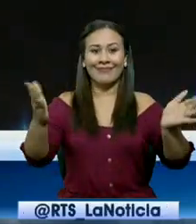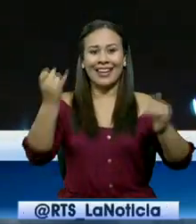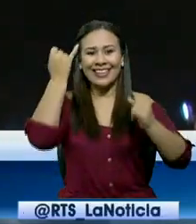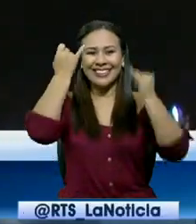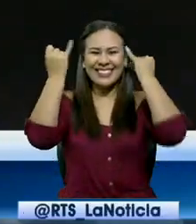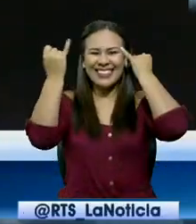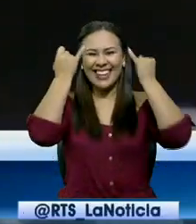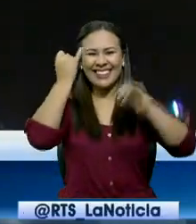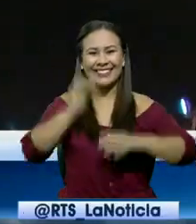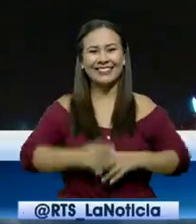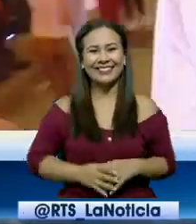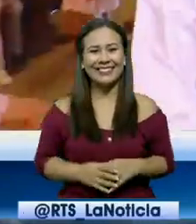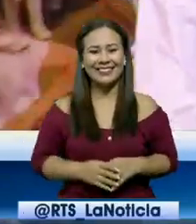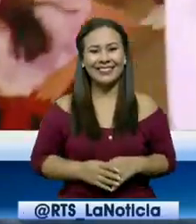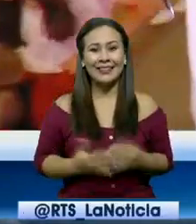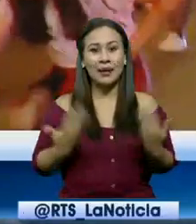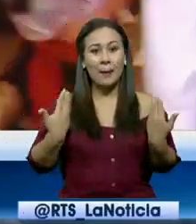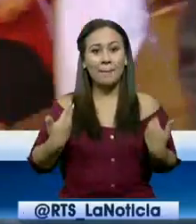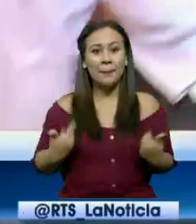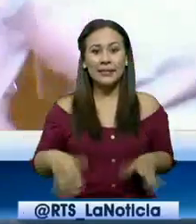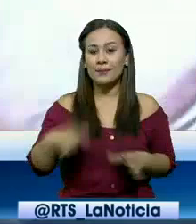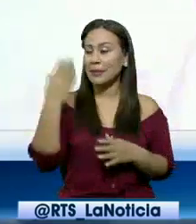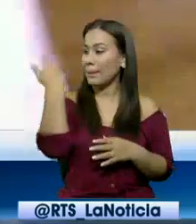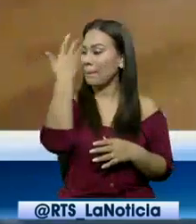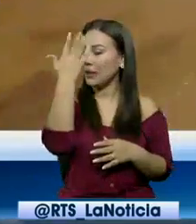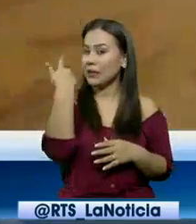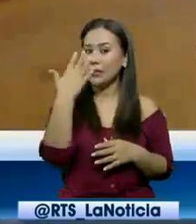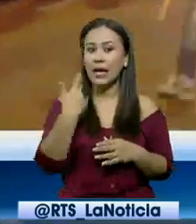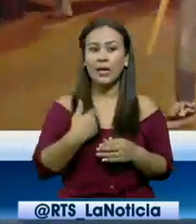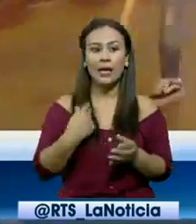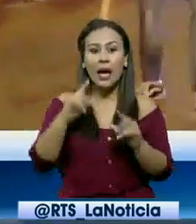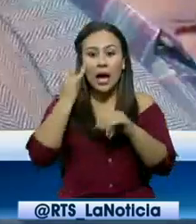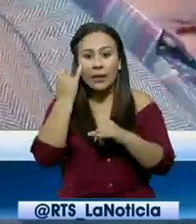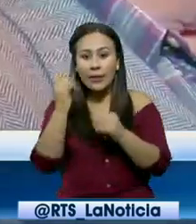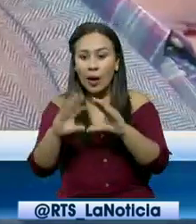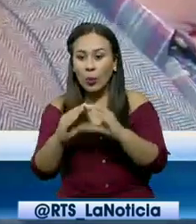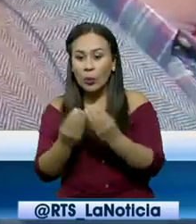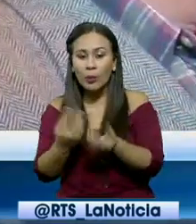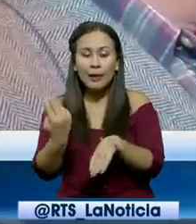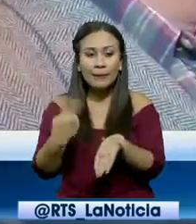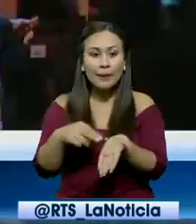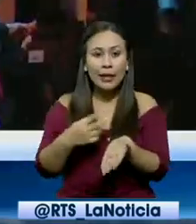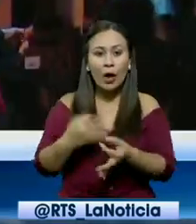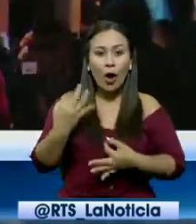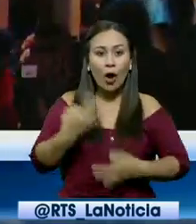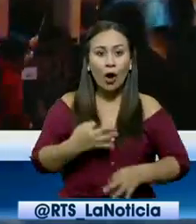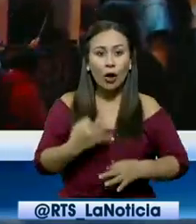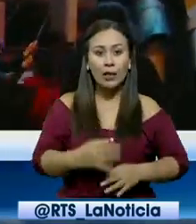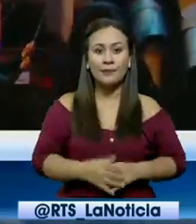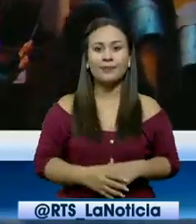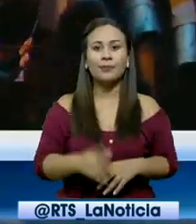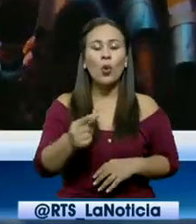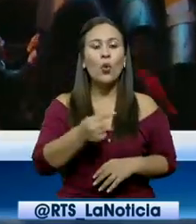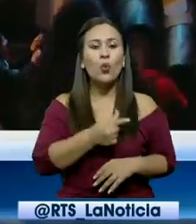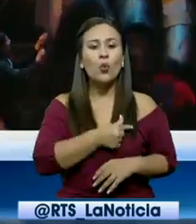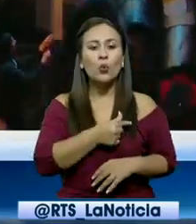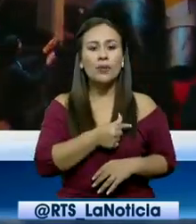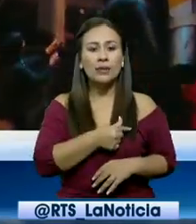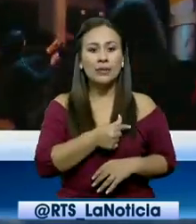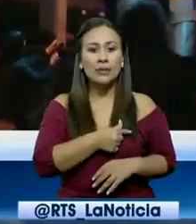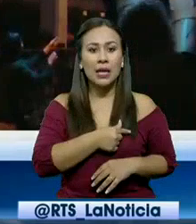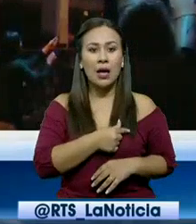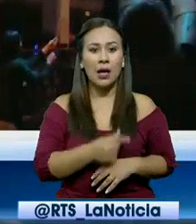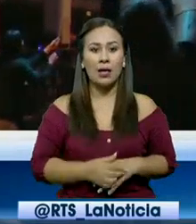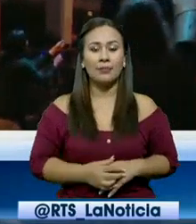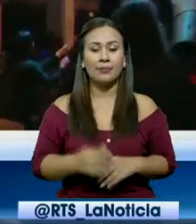ilusión y ensueño. Vestimenta, maquillaje, coreografía, puesta en escena, originalidad. La Facultad de Artes de la Universidad Estatal